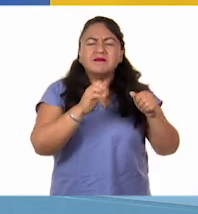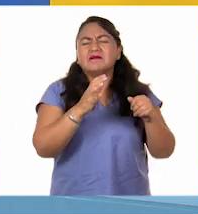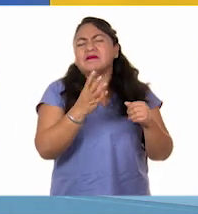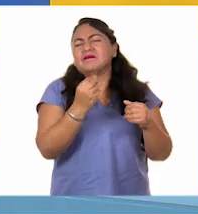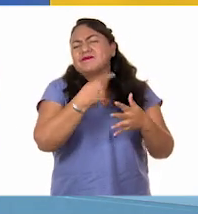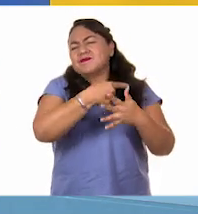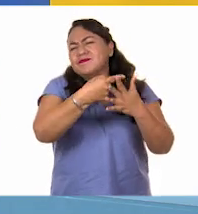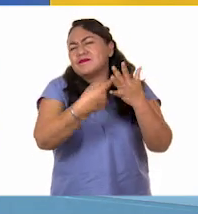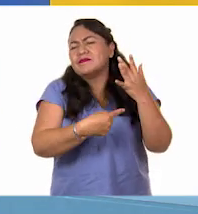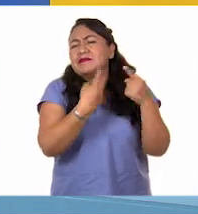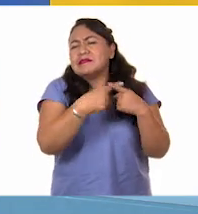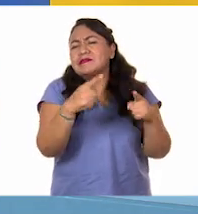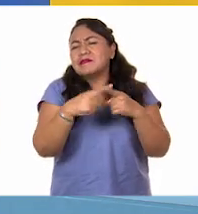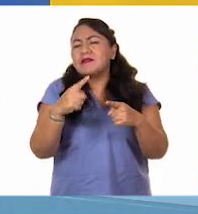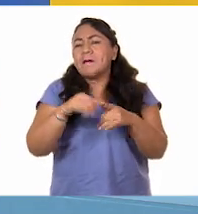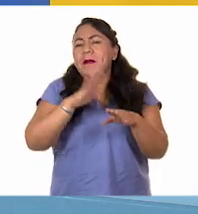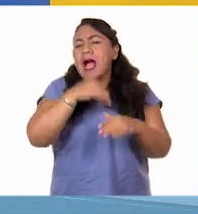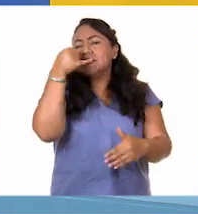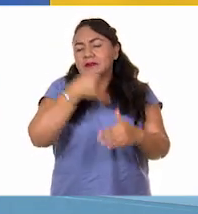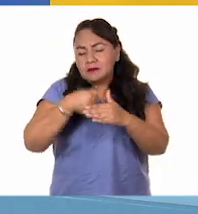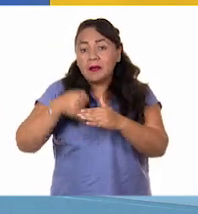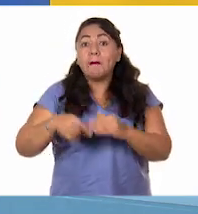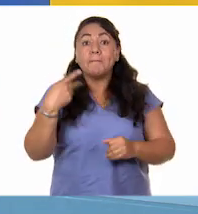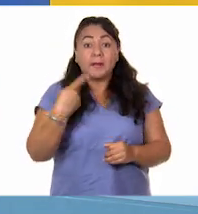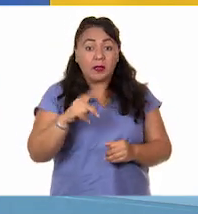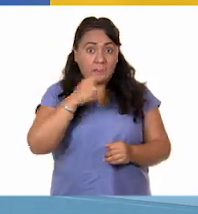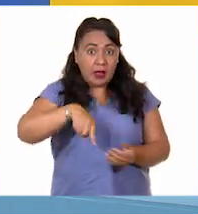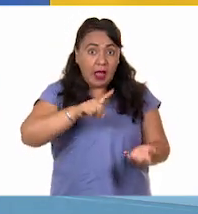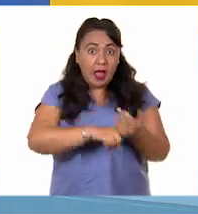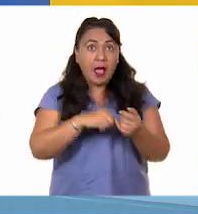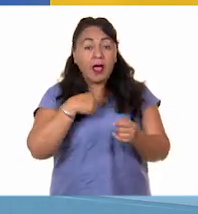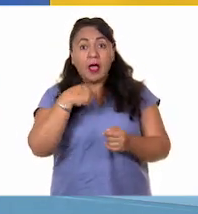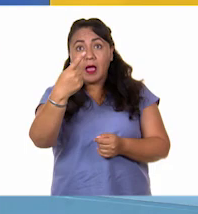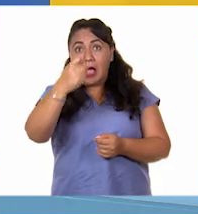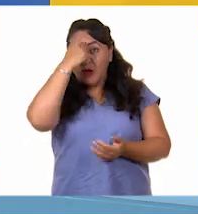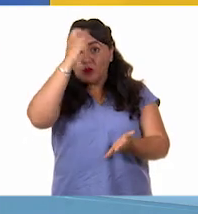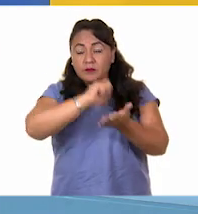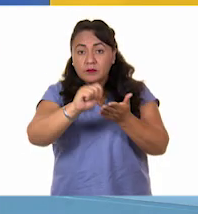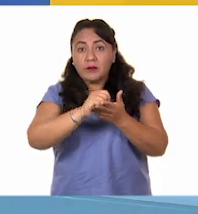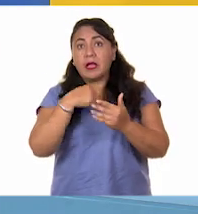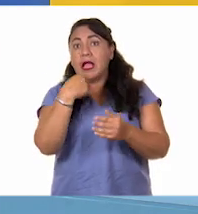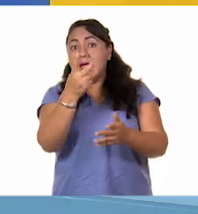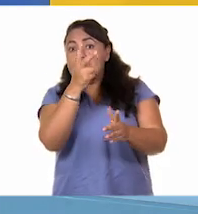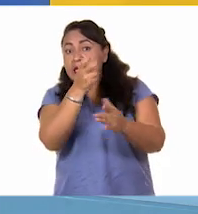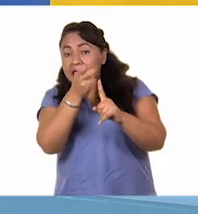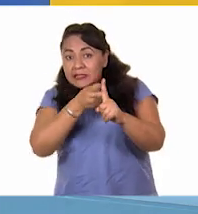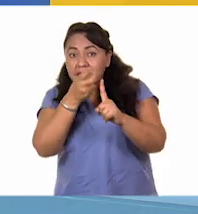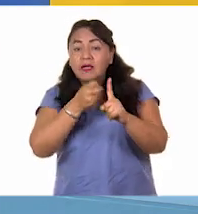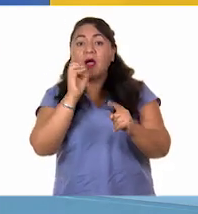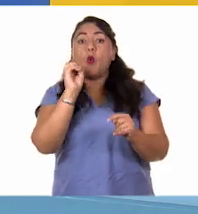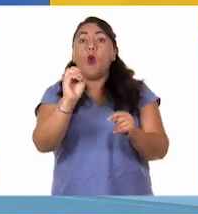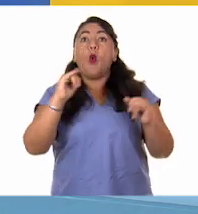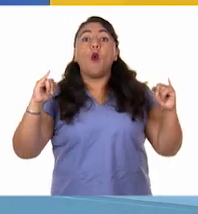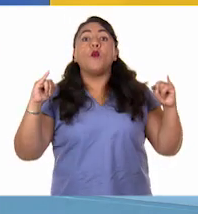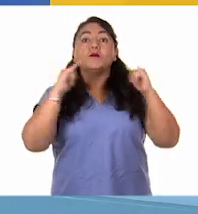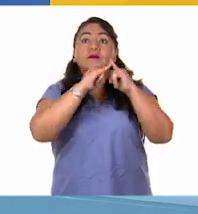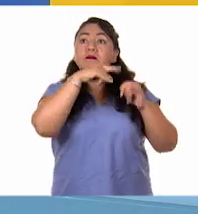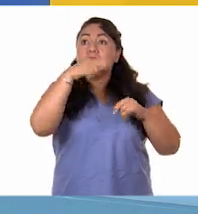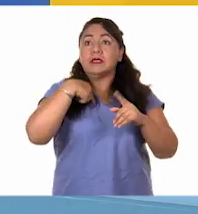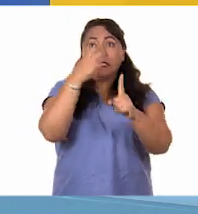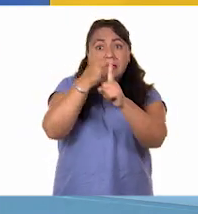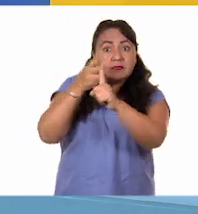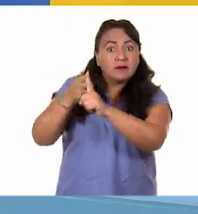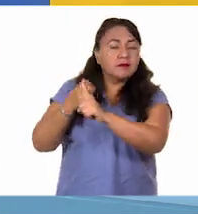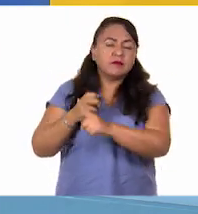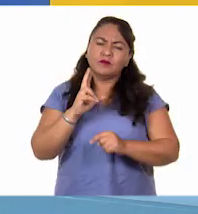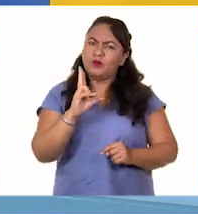infinidad de detalles, Juan Carlos. Pero como no se trata de criticar a los autores y autoras o a las